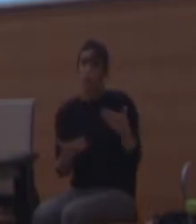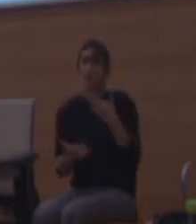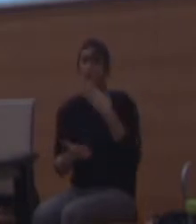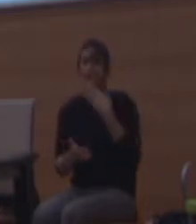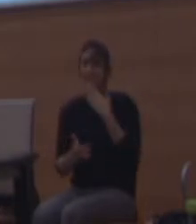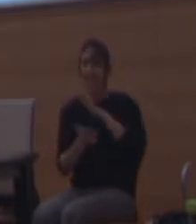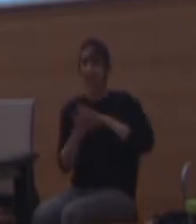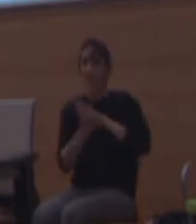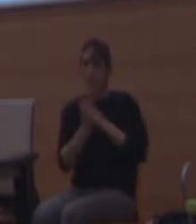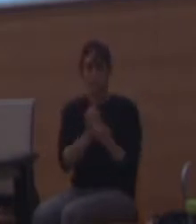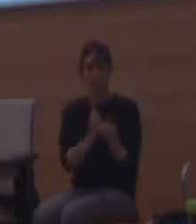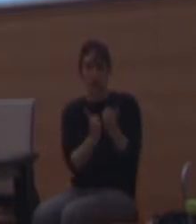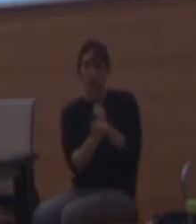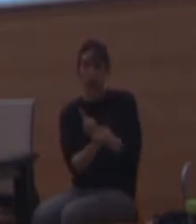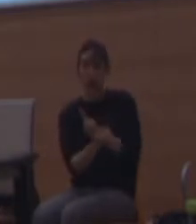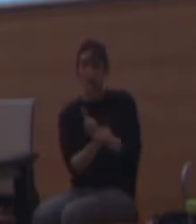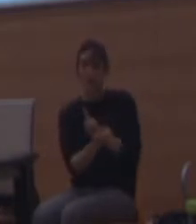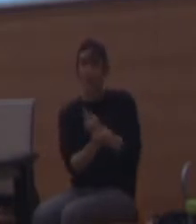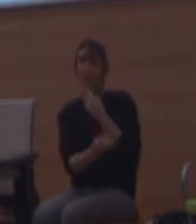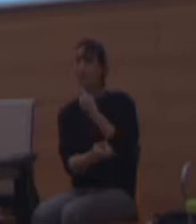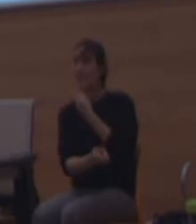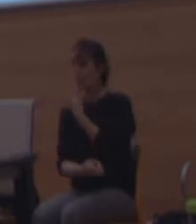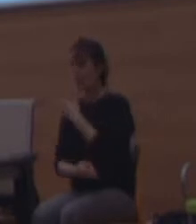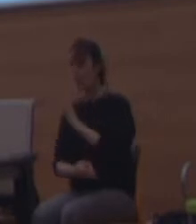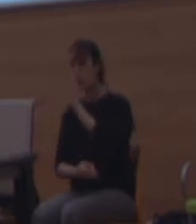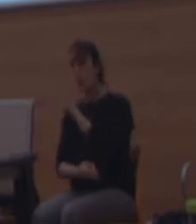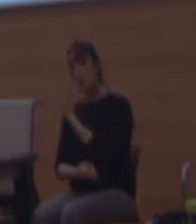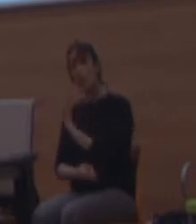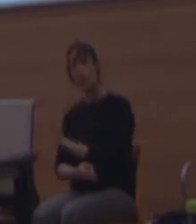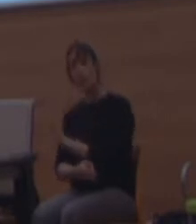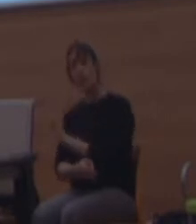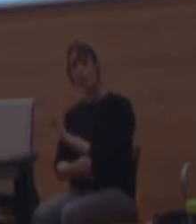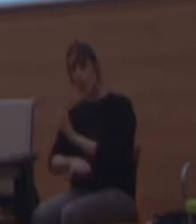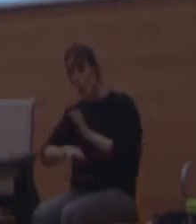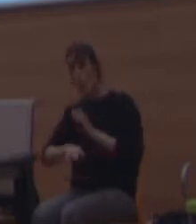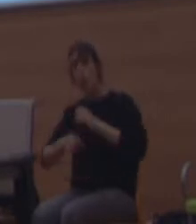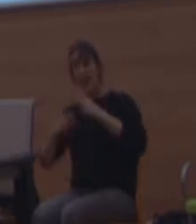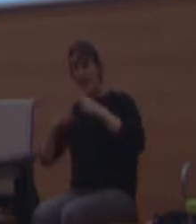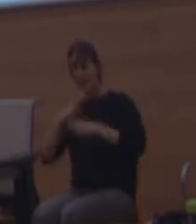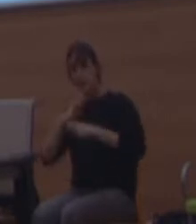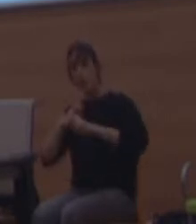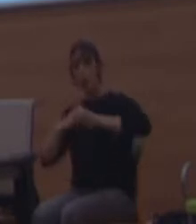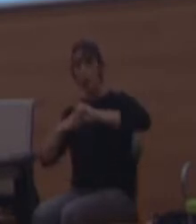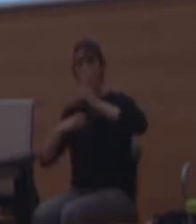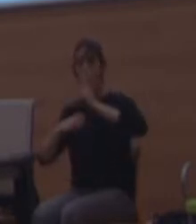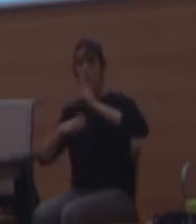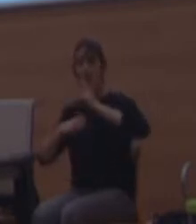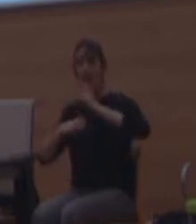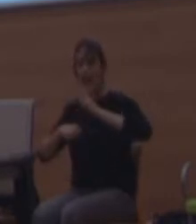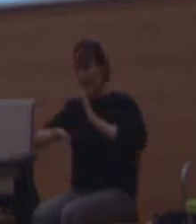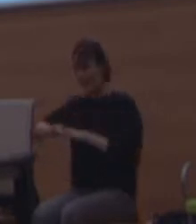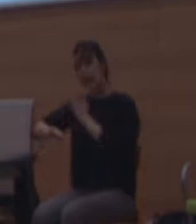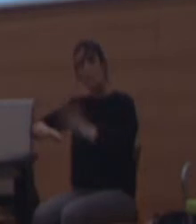que el 50% se tiene de riesgo de producirse otra lesión en el miembro no